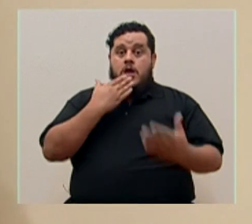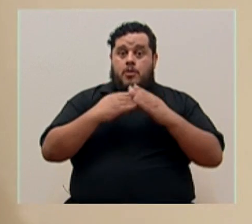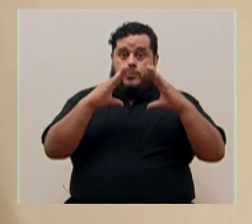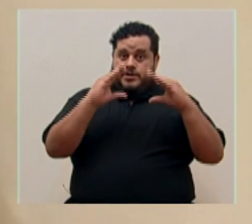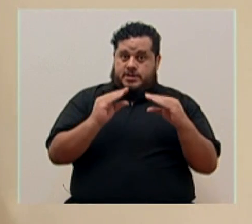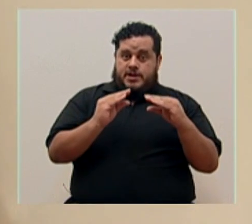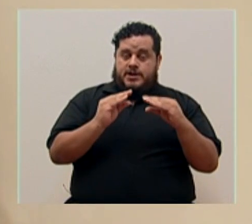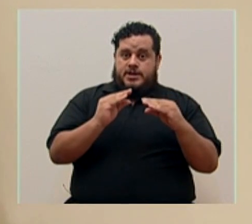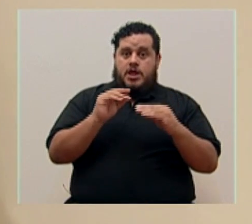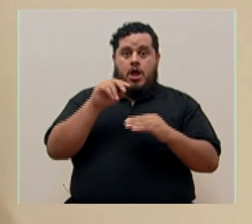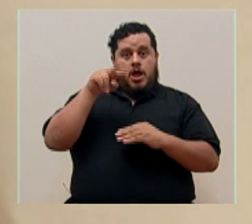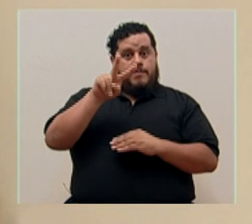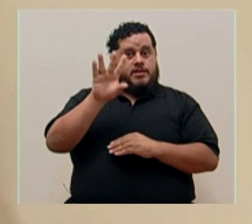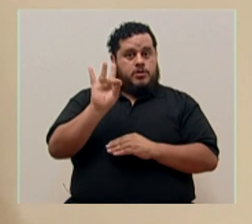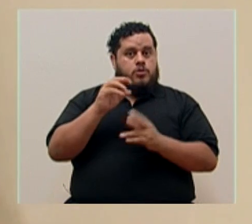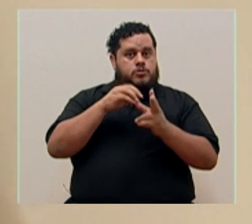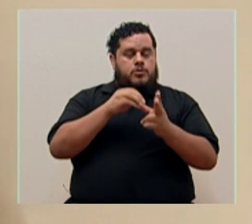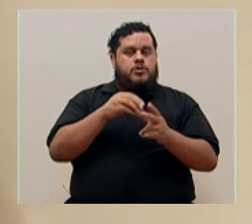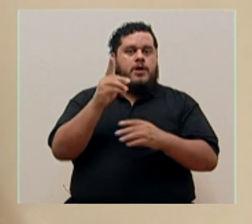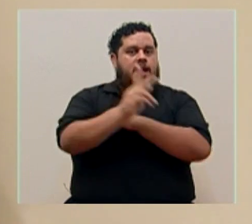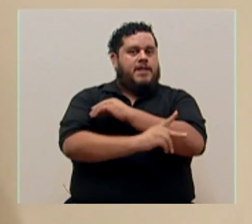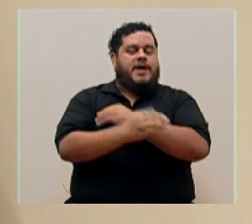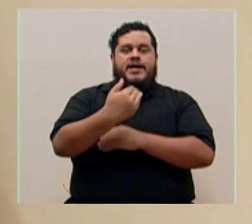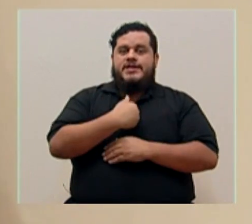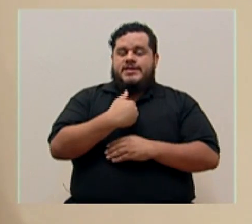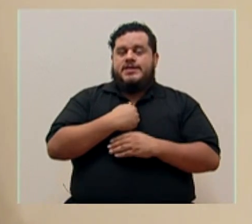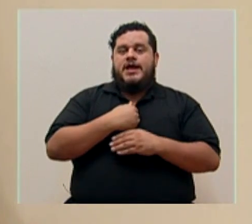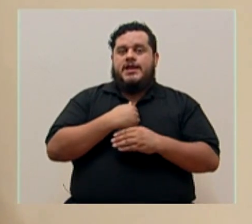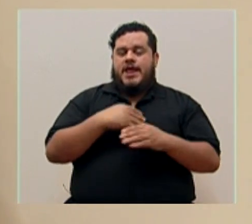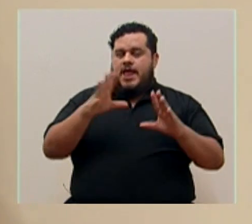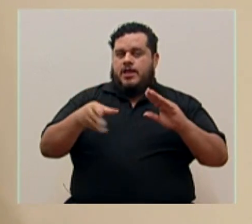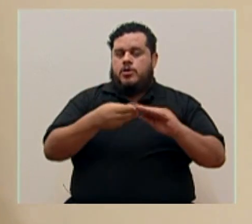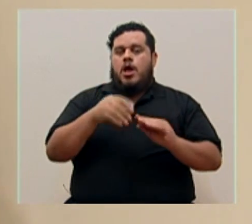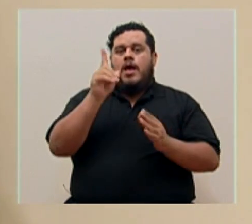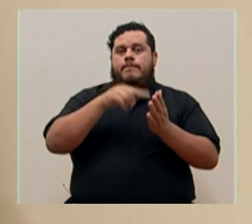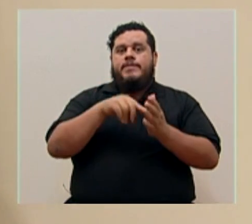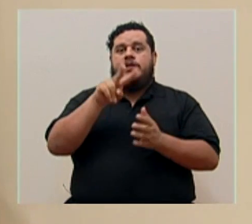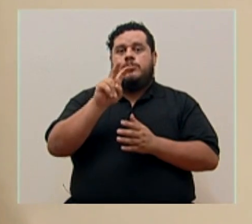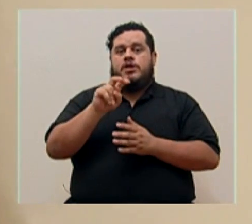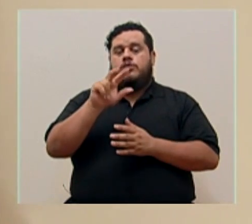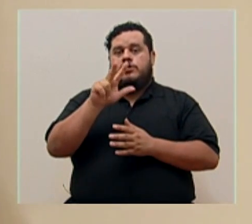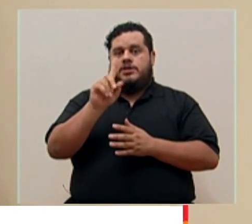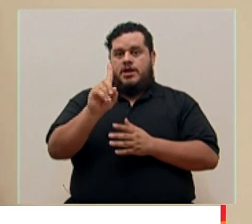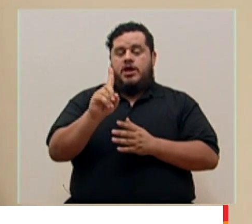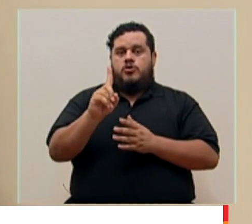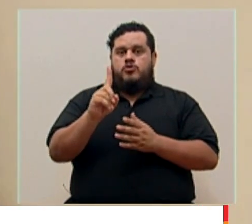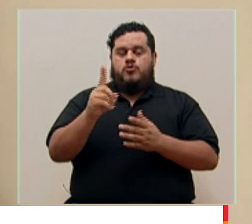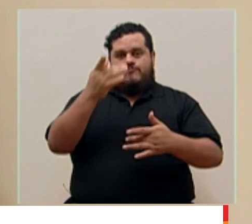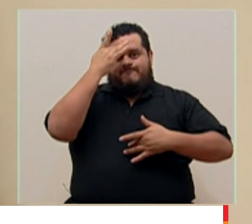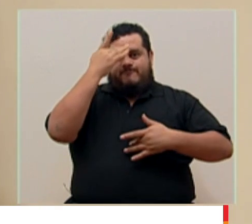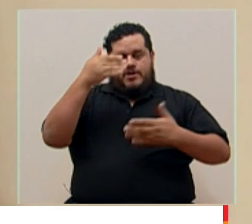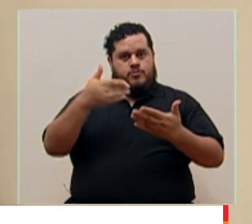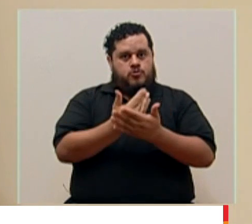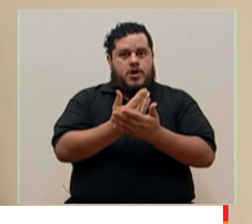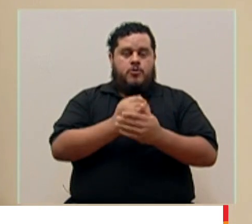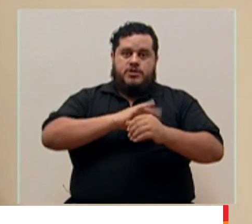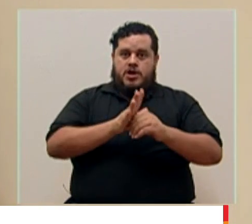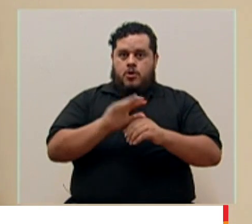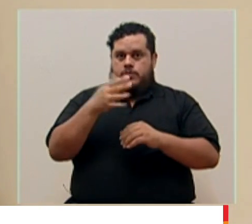Buenas tardes. Al 28 de octubre, el país registra un total de 1.231 casos confirmados por